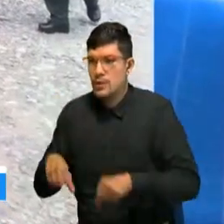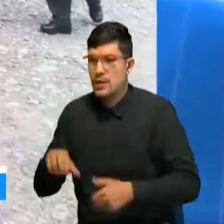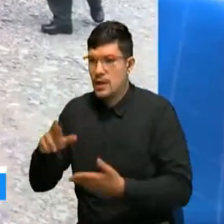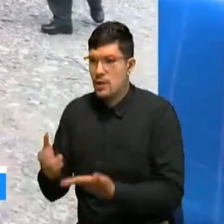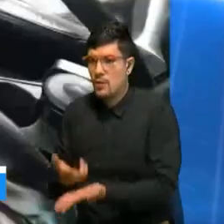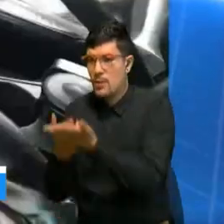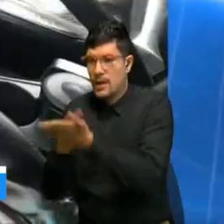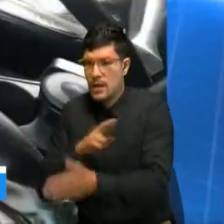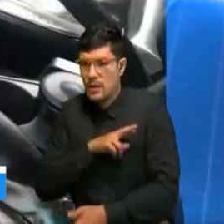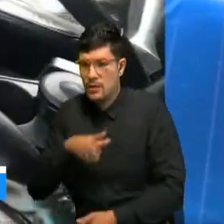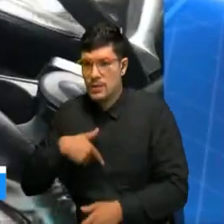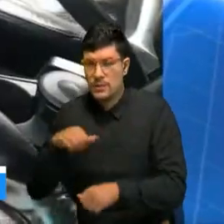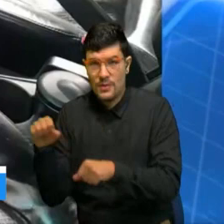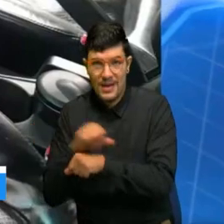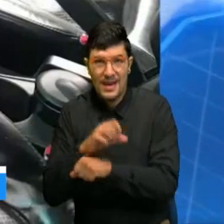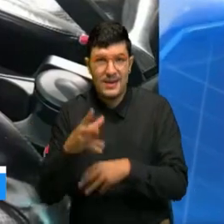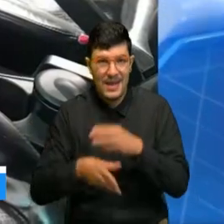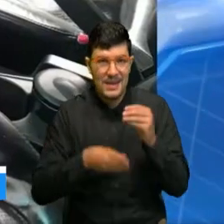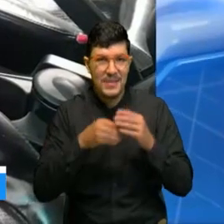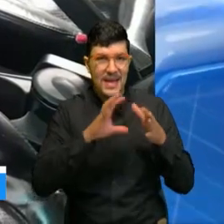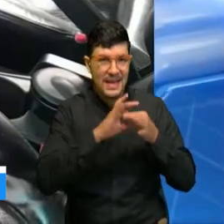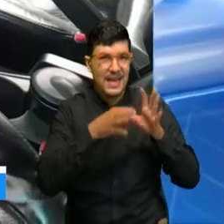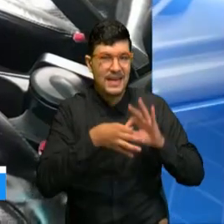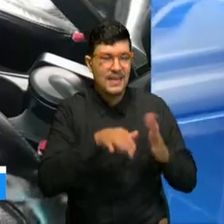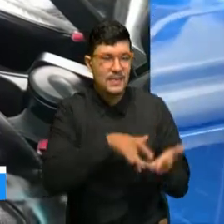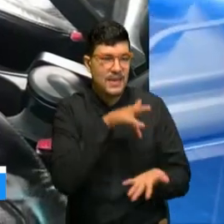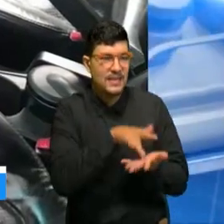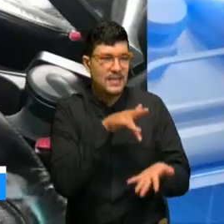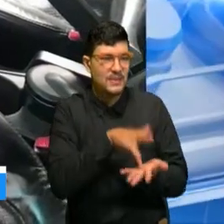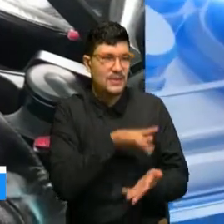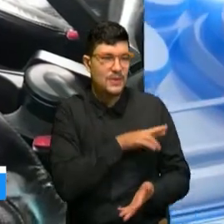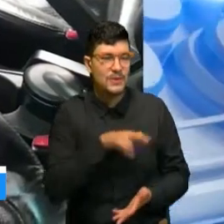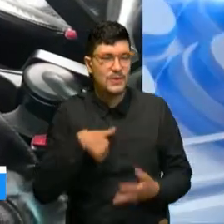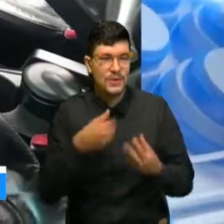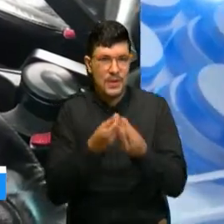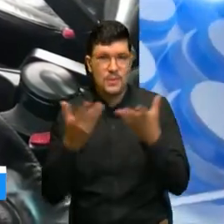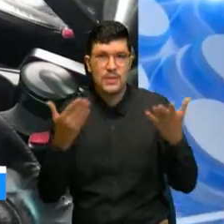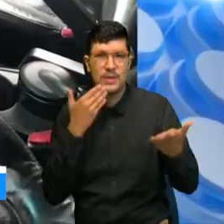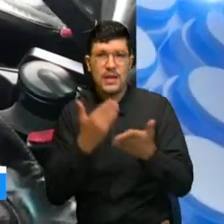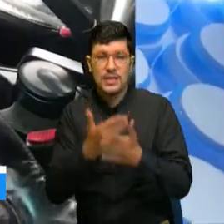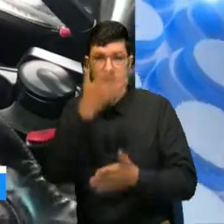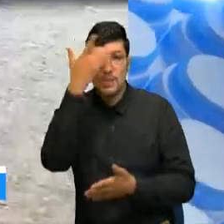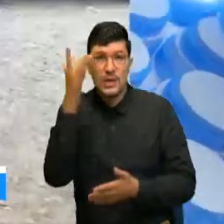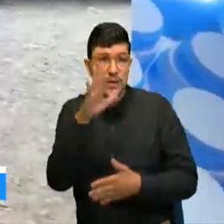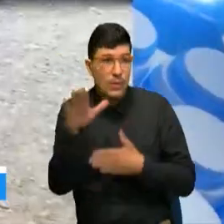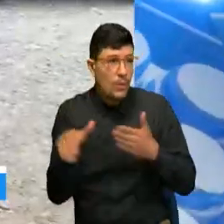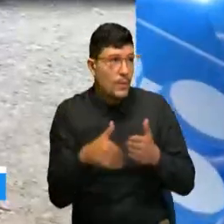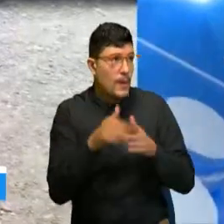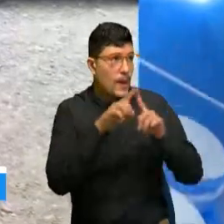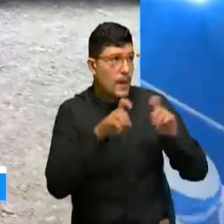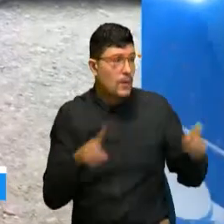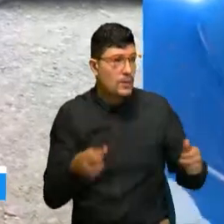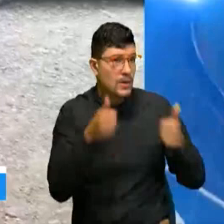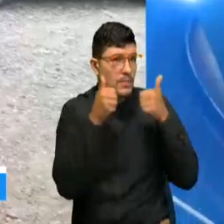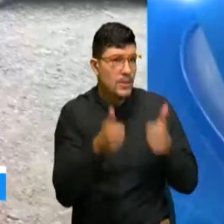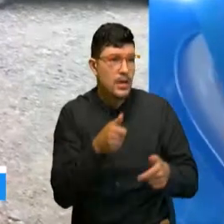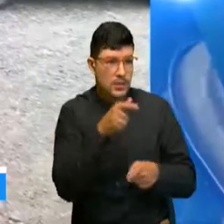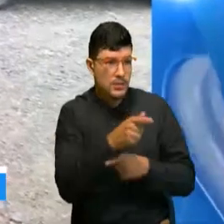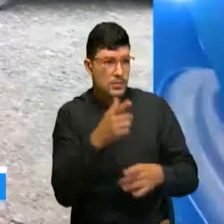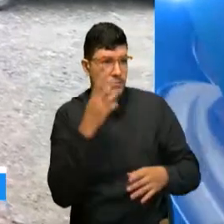nuestro vehículo, también a la red de participación. Le damos muchísimas gracias porque todas las cosas salieron bien, se encontró en perfecto